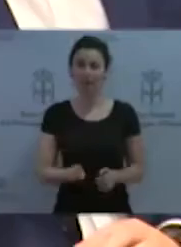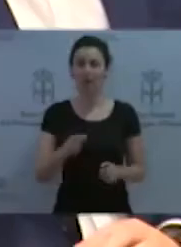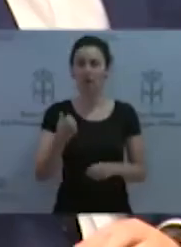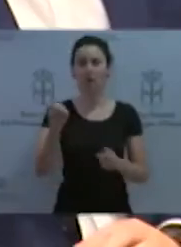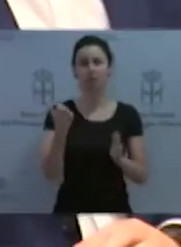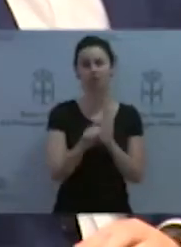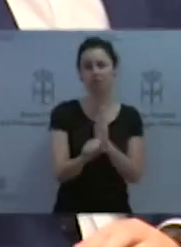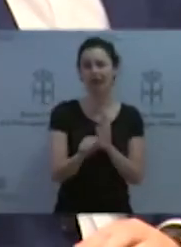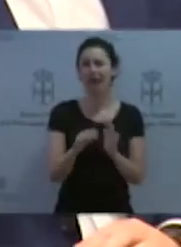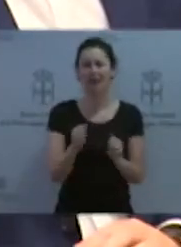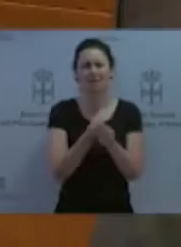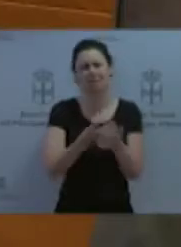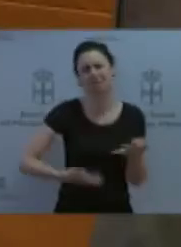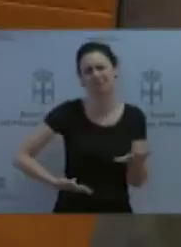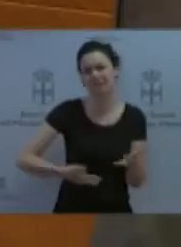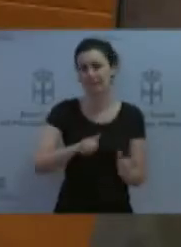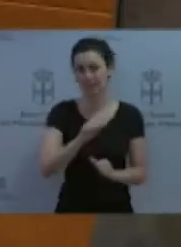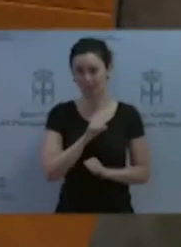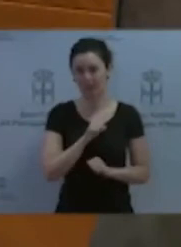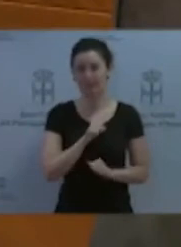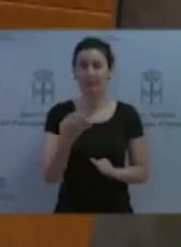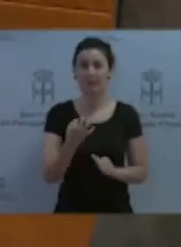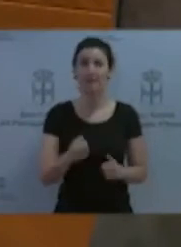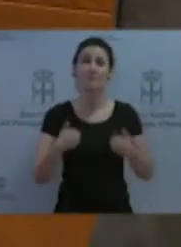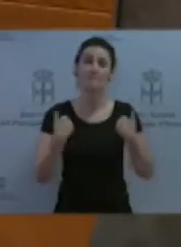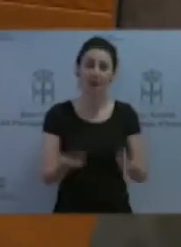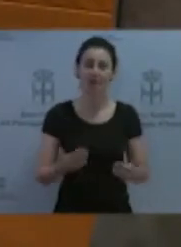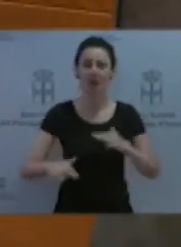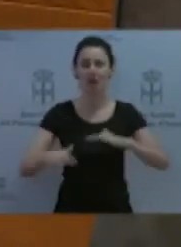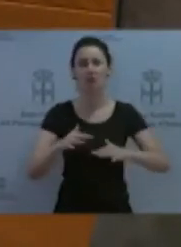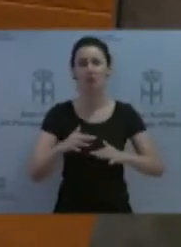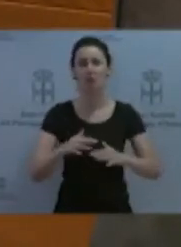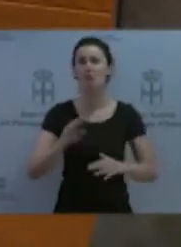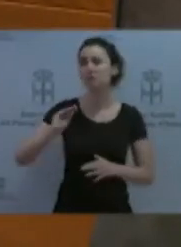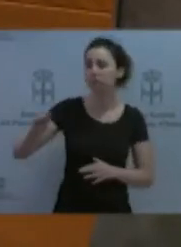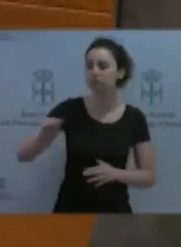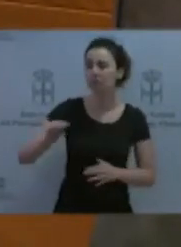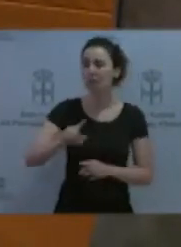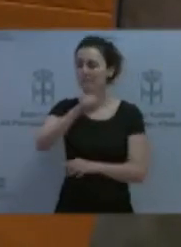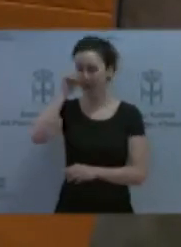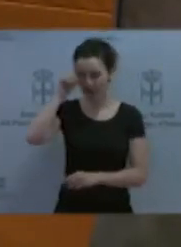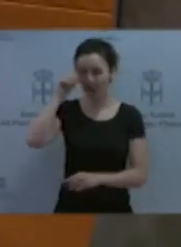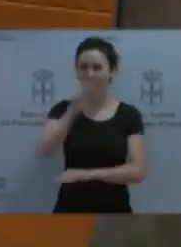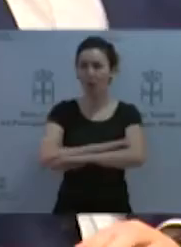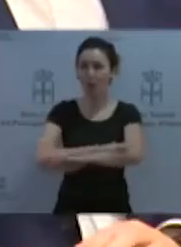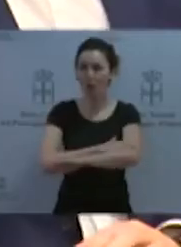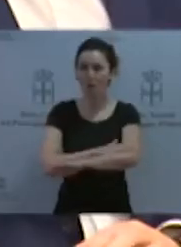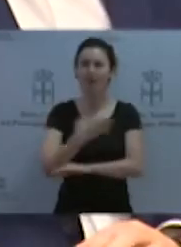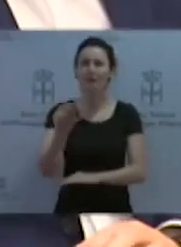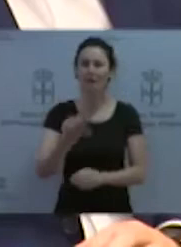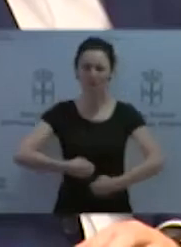e intensifique su acción ante el gobierno de españa' hágase más fuerte ha de actuar en madrid de una forma más contundente en materia de política industrial